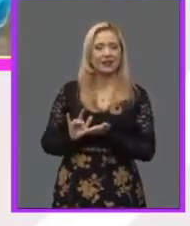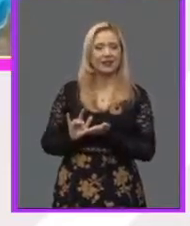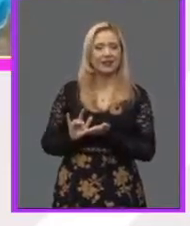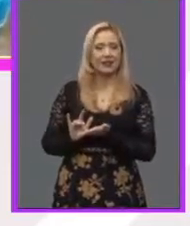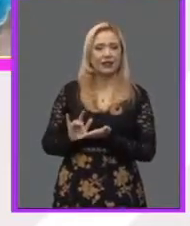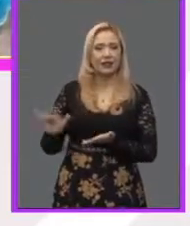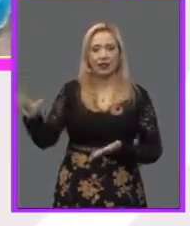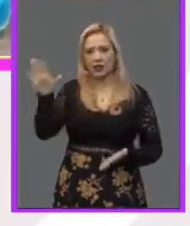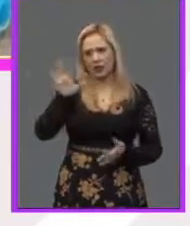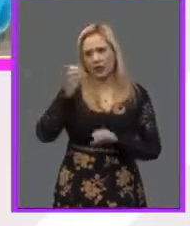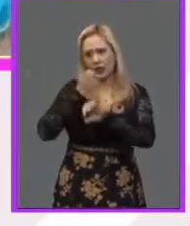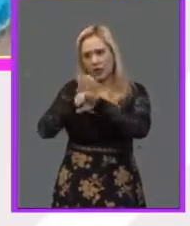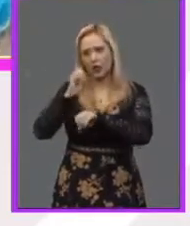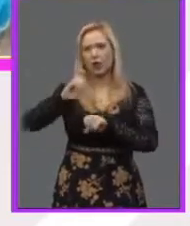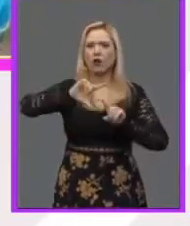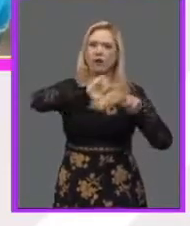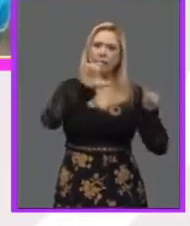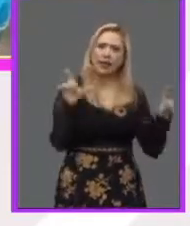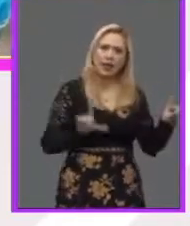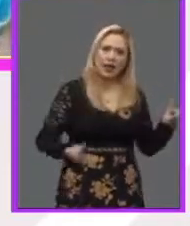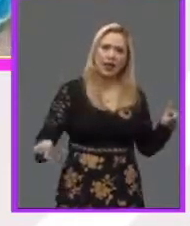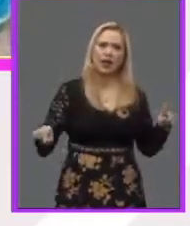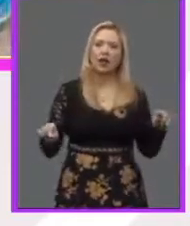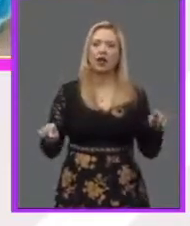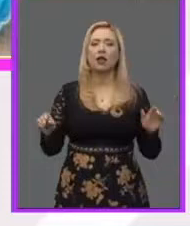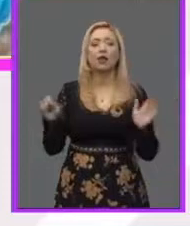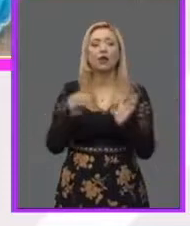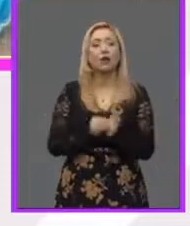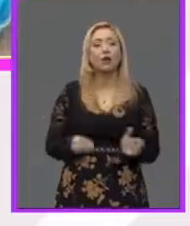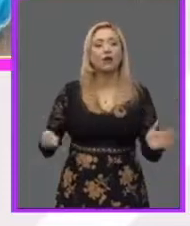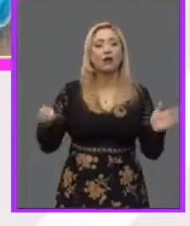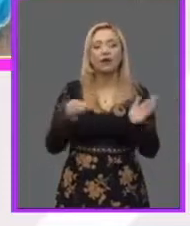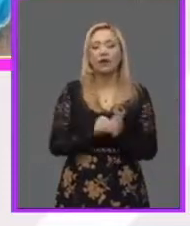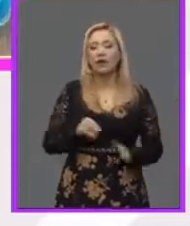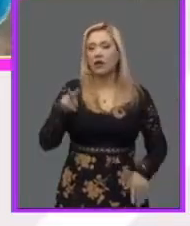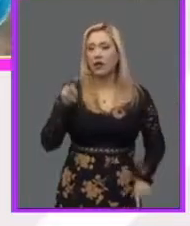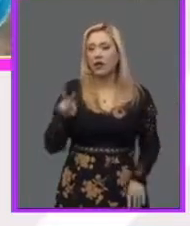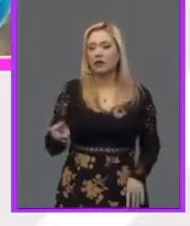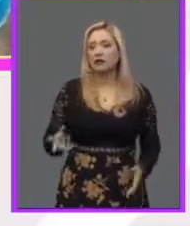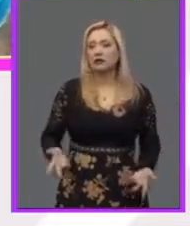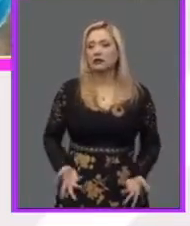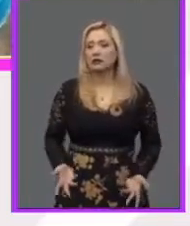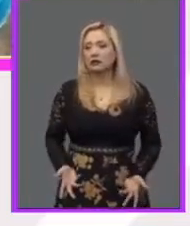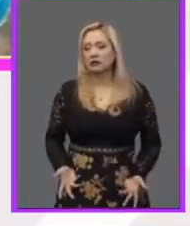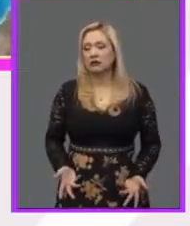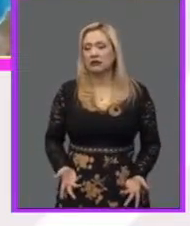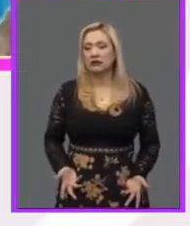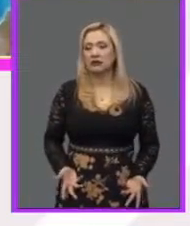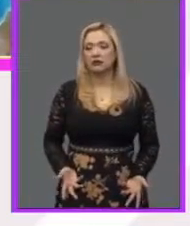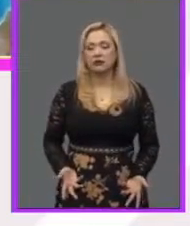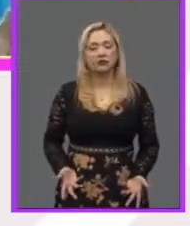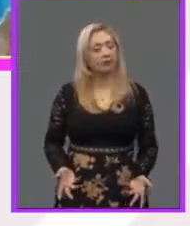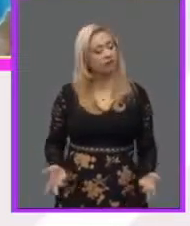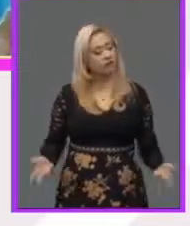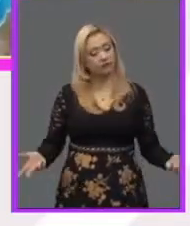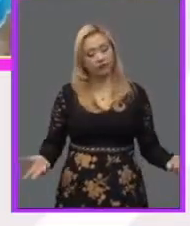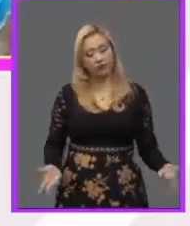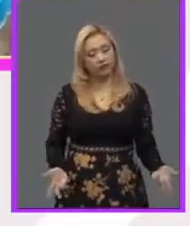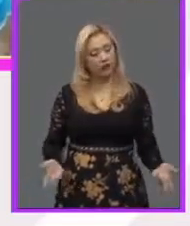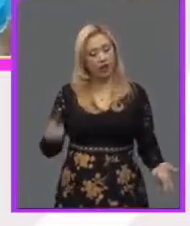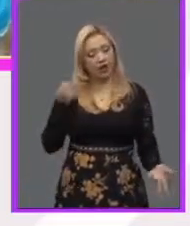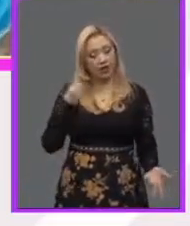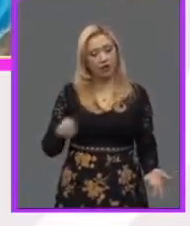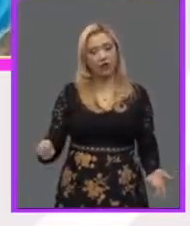a nivel municipal, estatal, federal, todavía se encuentran con que esta disyuntiva de tienes